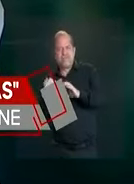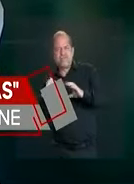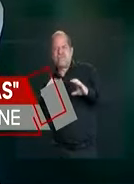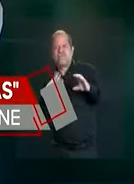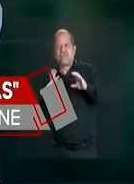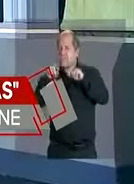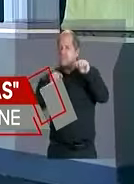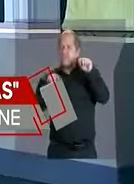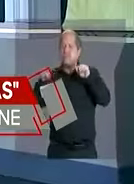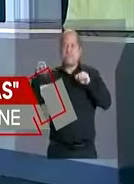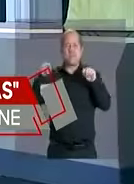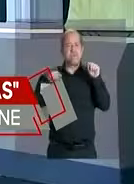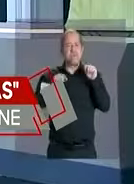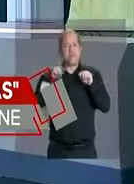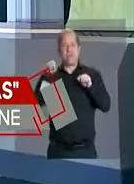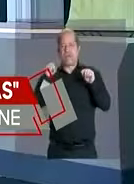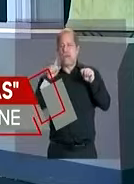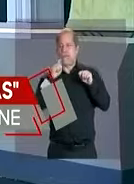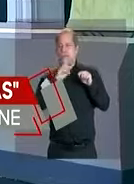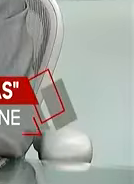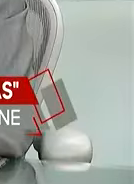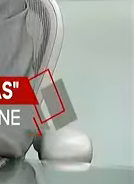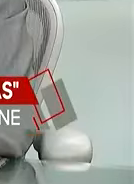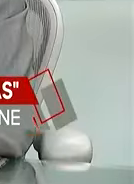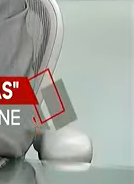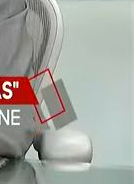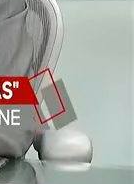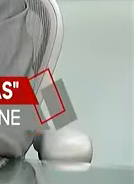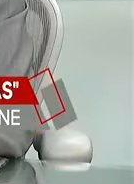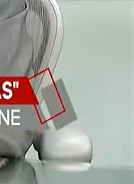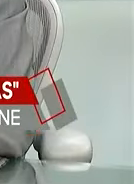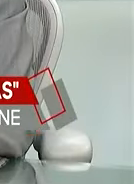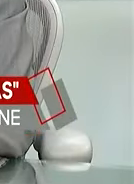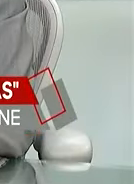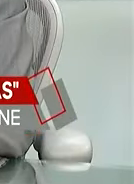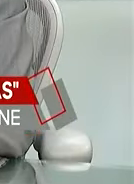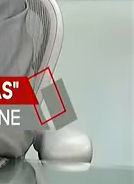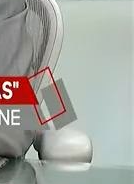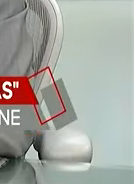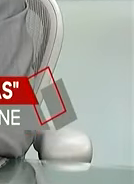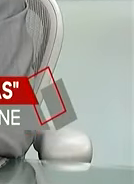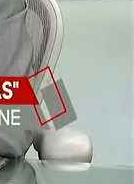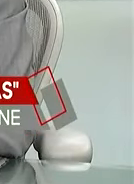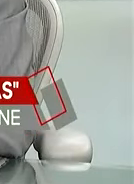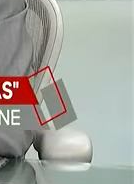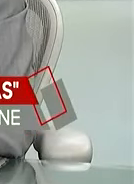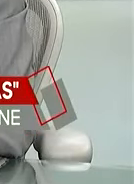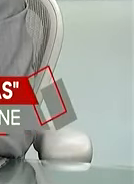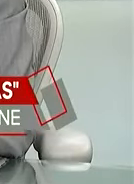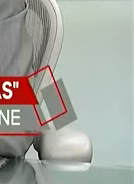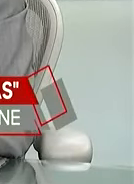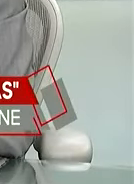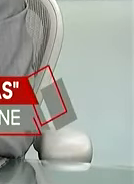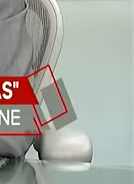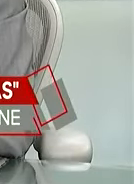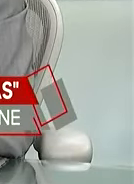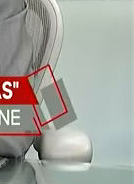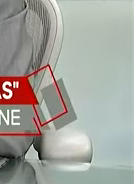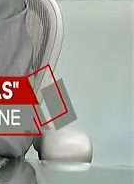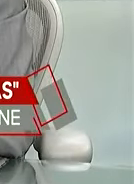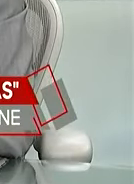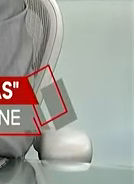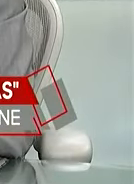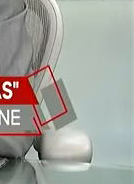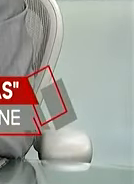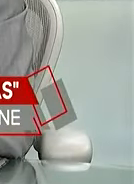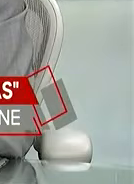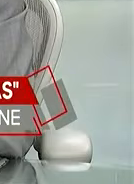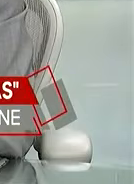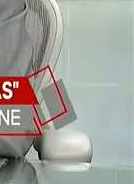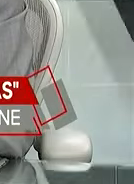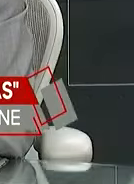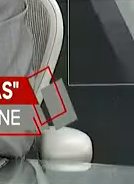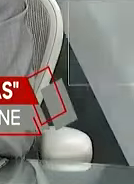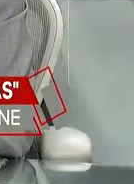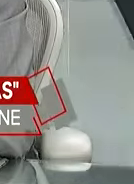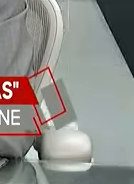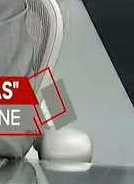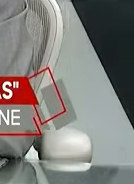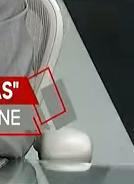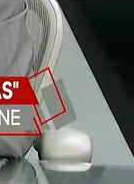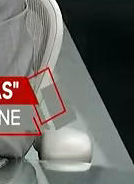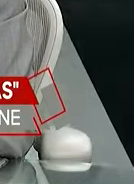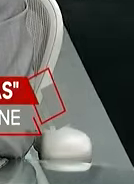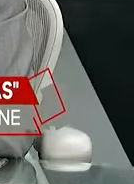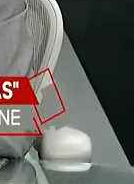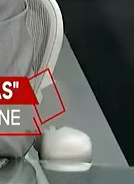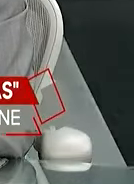acuerdo con ellos. Ahora tenemos 2 semanas para preparar el siguiente debate. ¿Alguna modificación que se tenga prevista? Yo creo